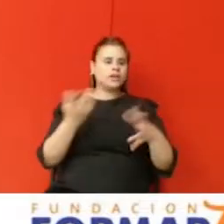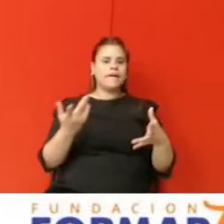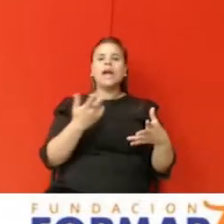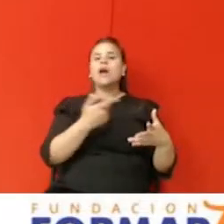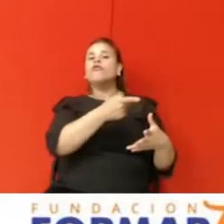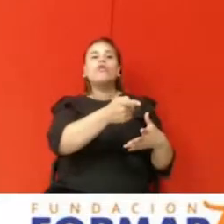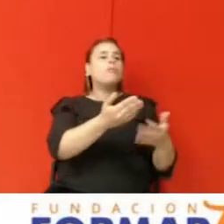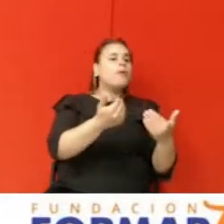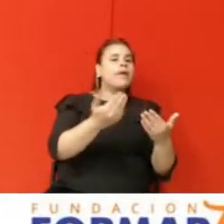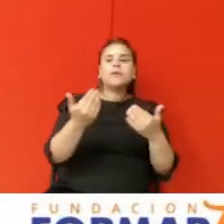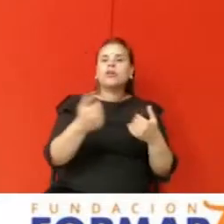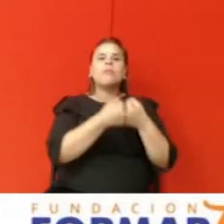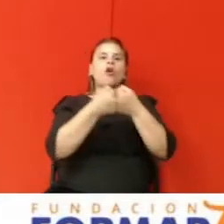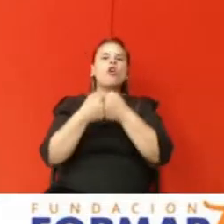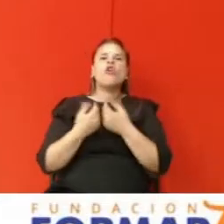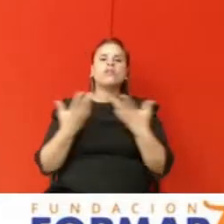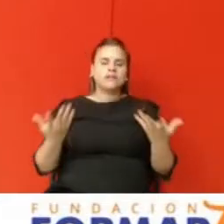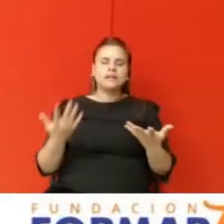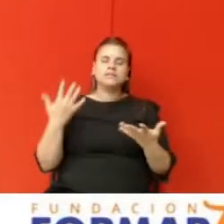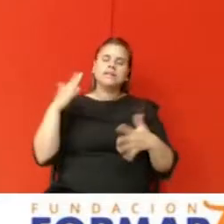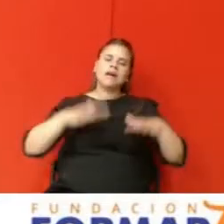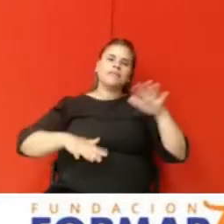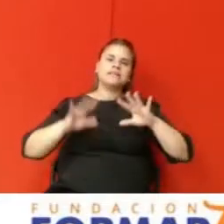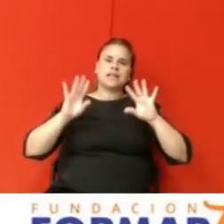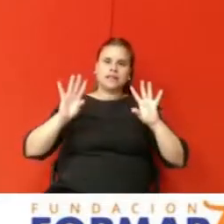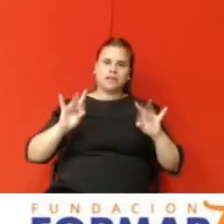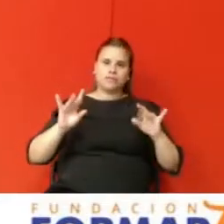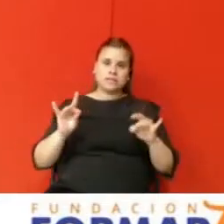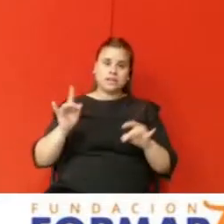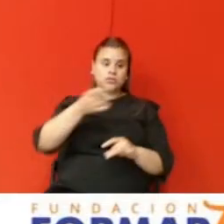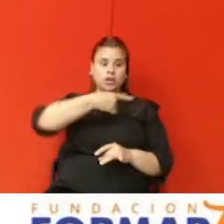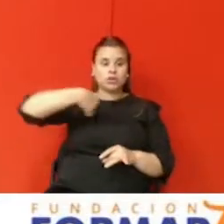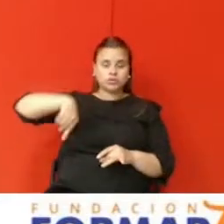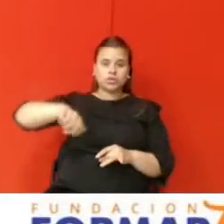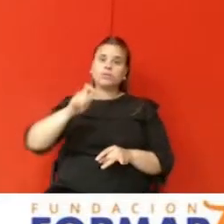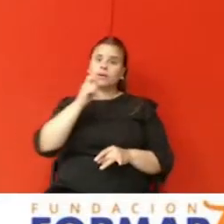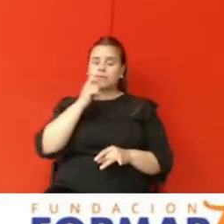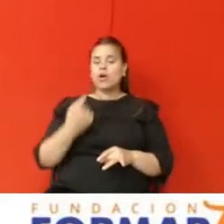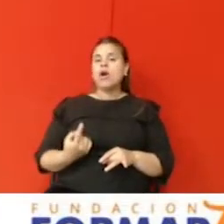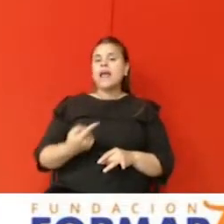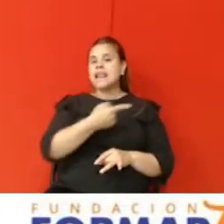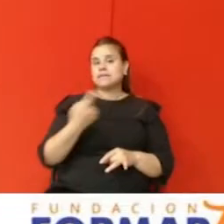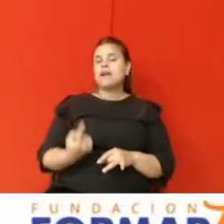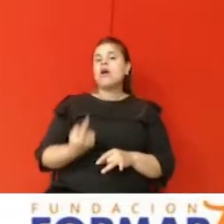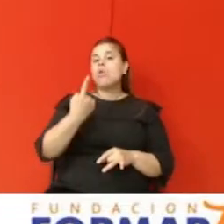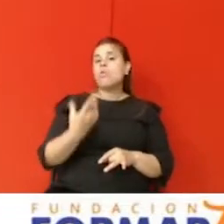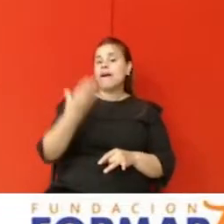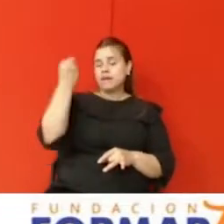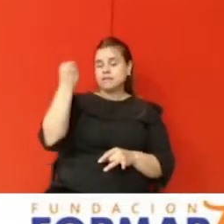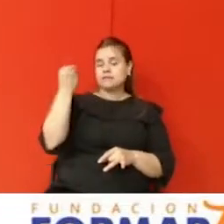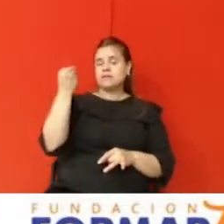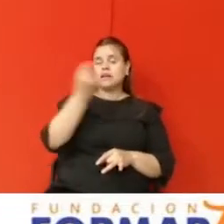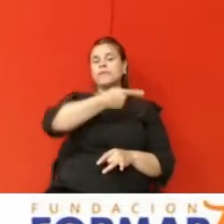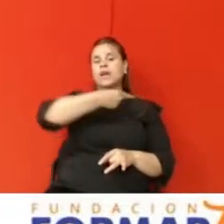pero nosotros en nuestra residencia encontramos un espacio, un día a la semana, donde todos